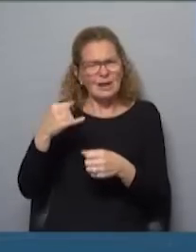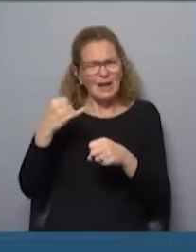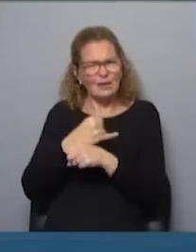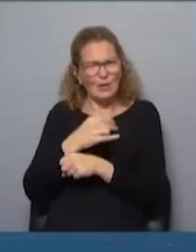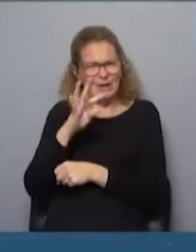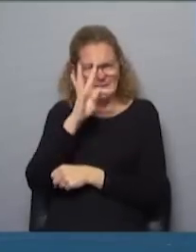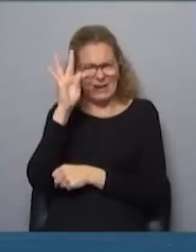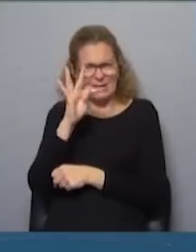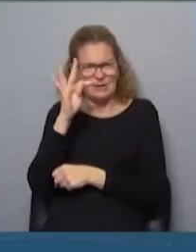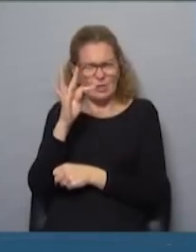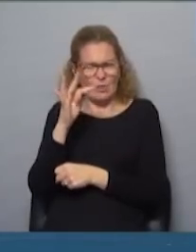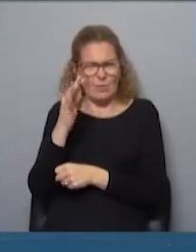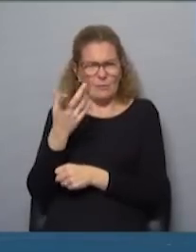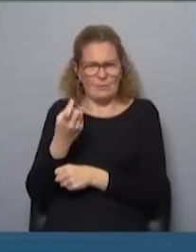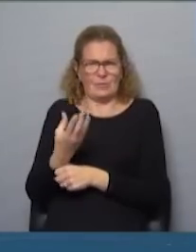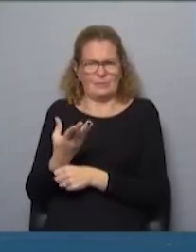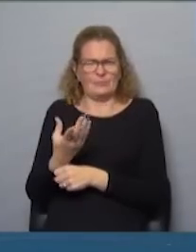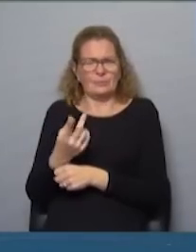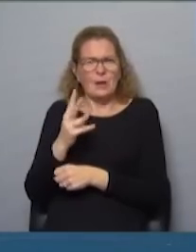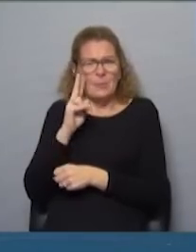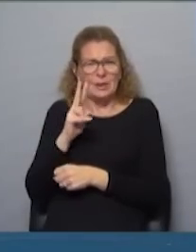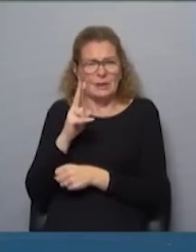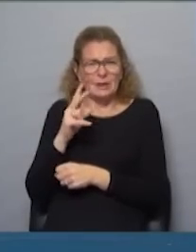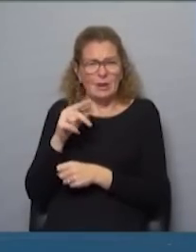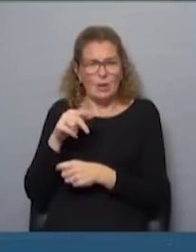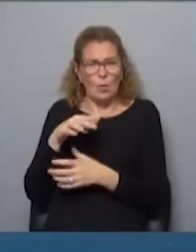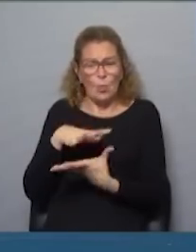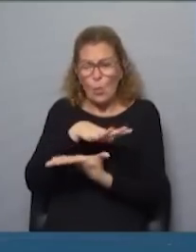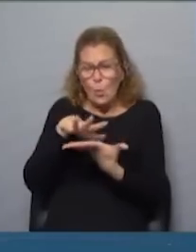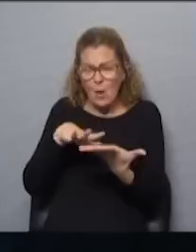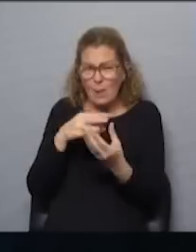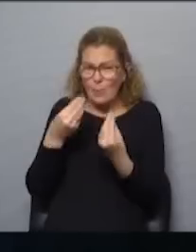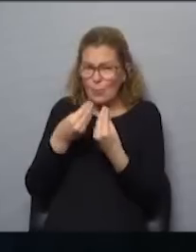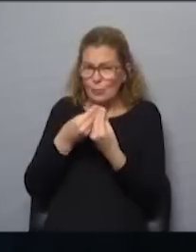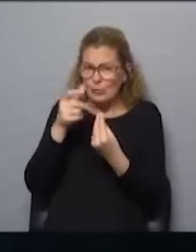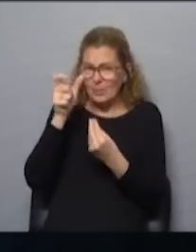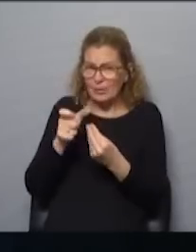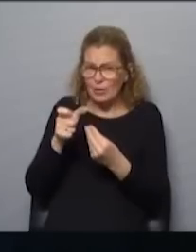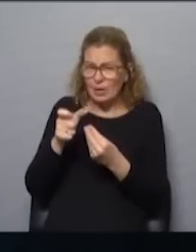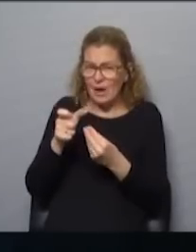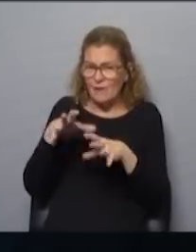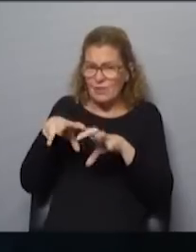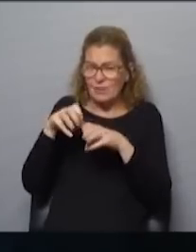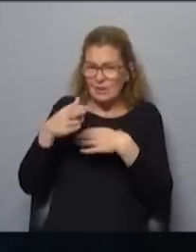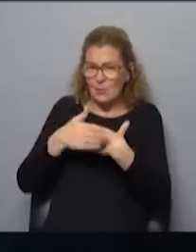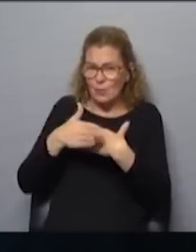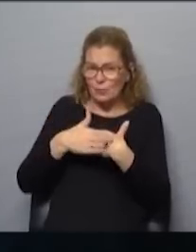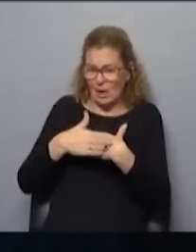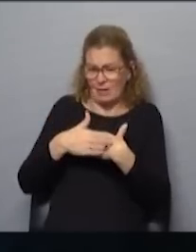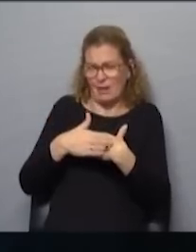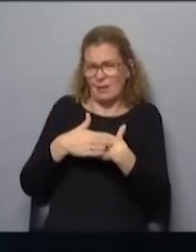técnicos este flagrante porque obsérvese que es una zona poblada un parque eólico que ha estado cerca estos molinos